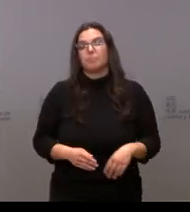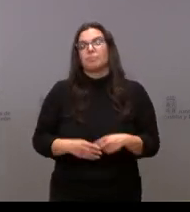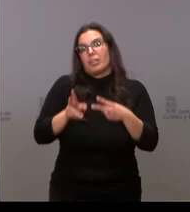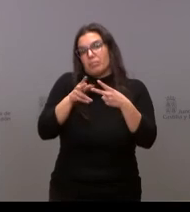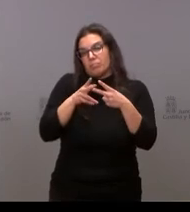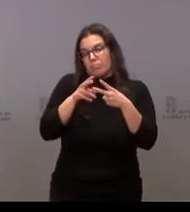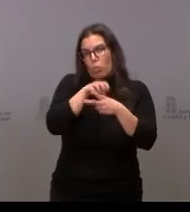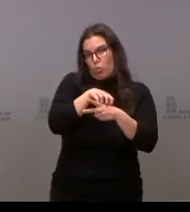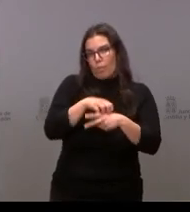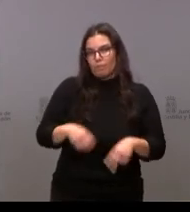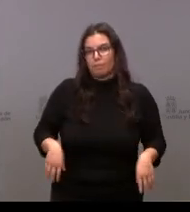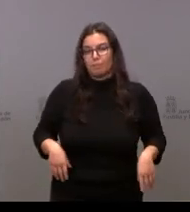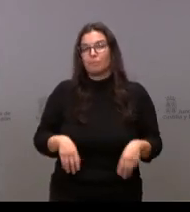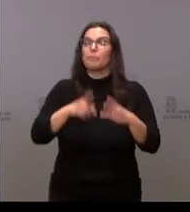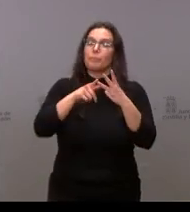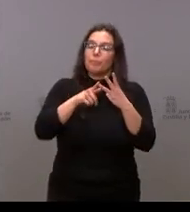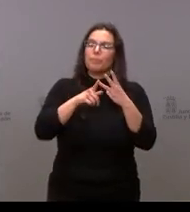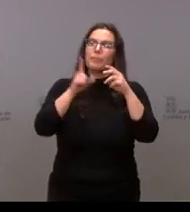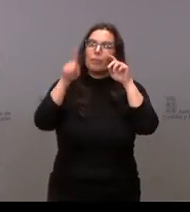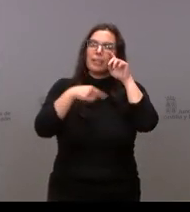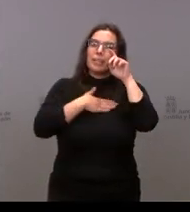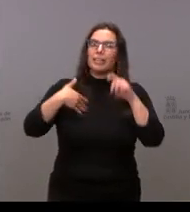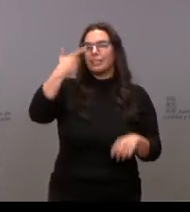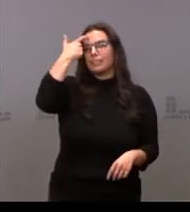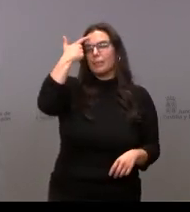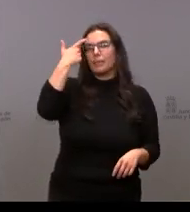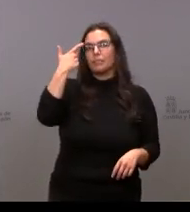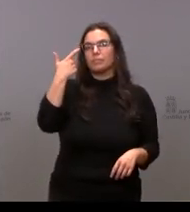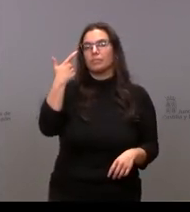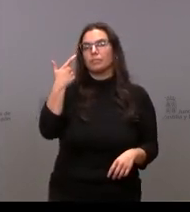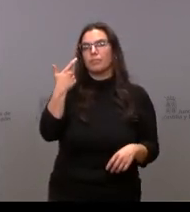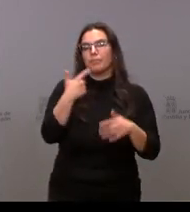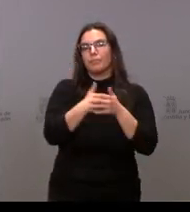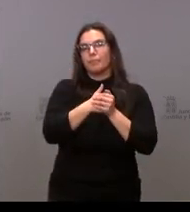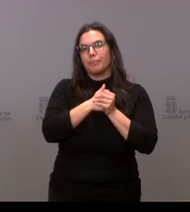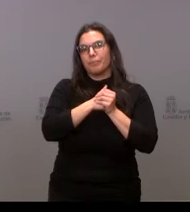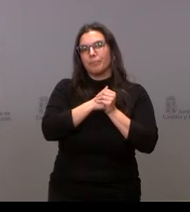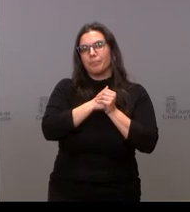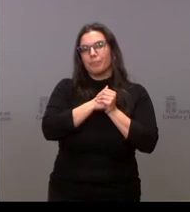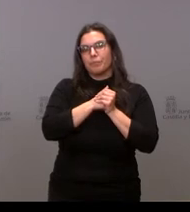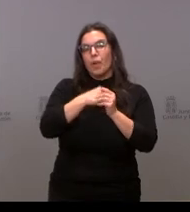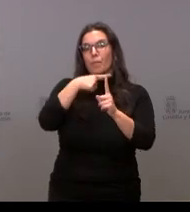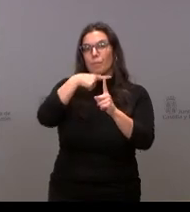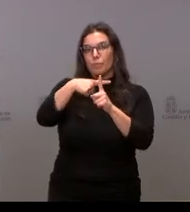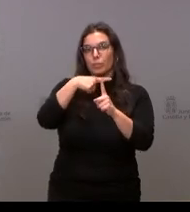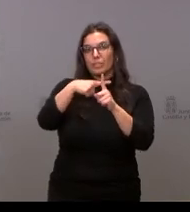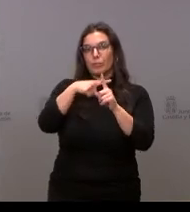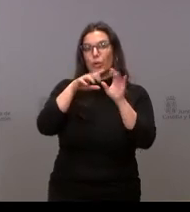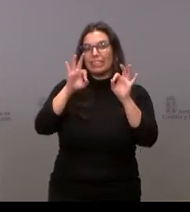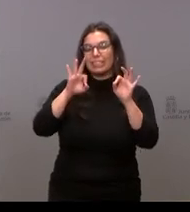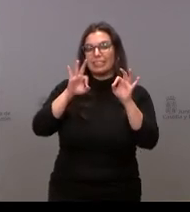me quedaba y al propósito de esto querría saber cuántos casos cuántos positivos de coronavirus